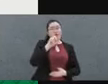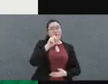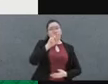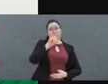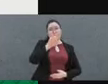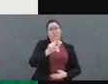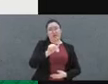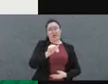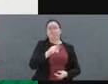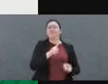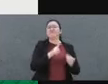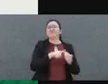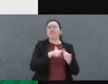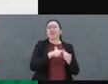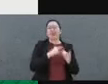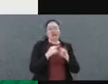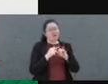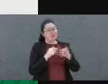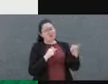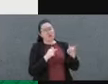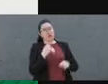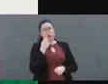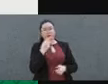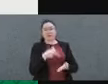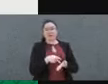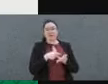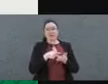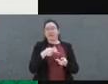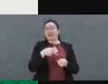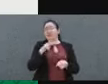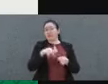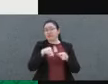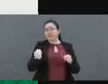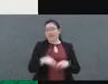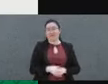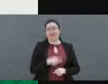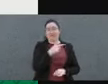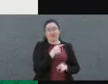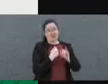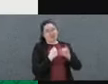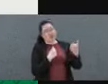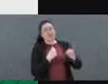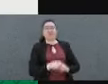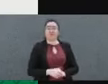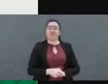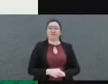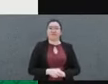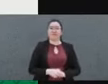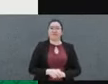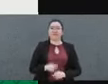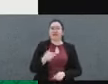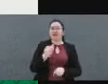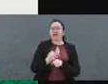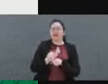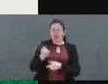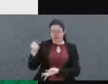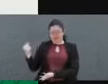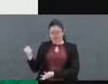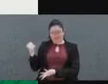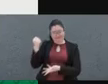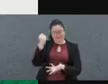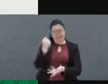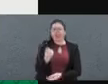1,5 kilómetros de distancia de esta planta. La inversión para la reconstrucción de esta planta fue